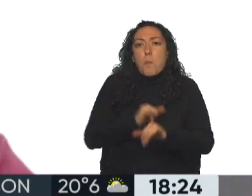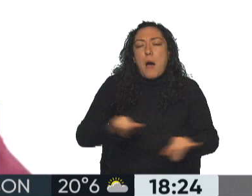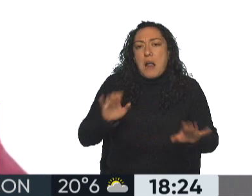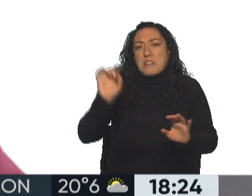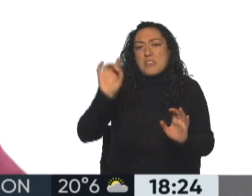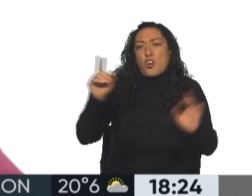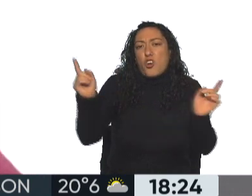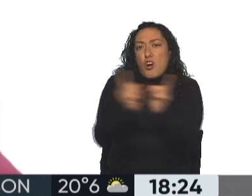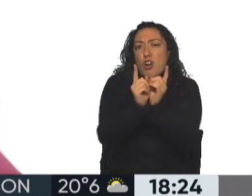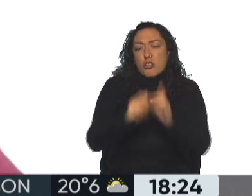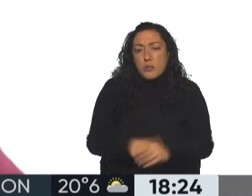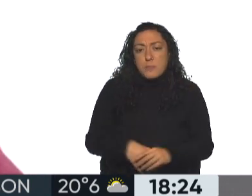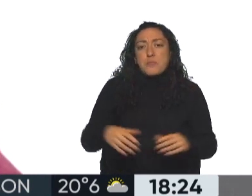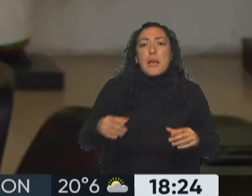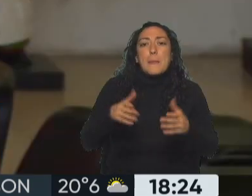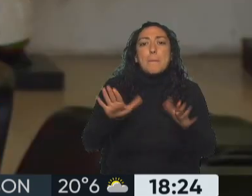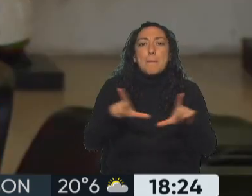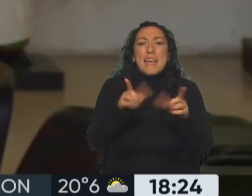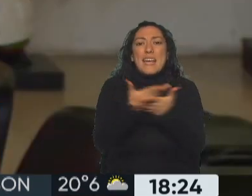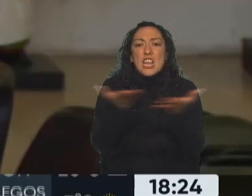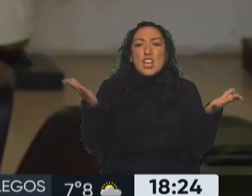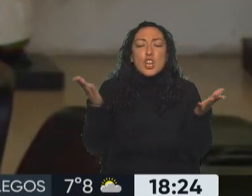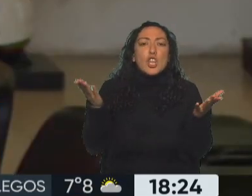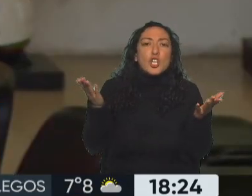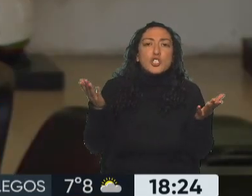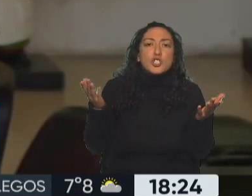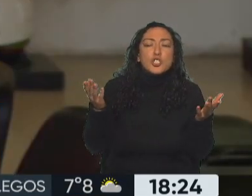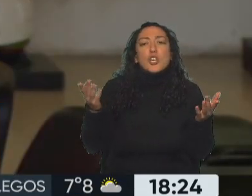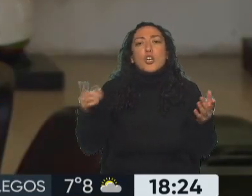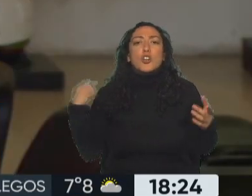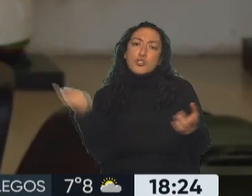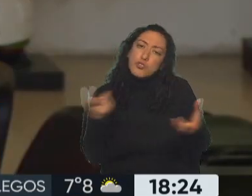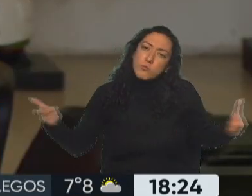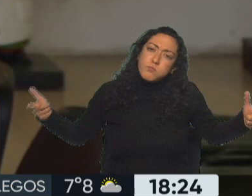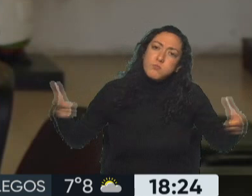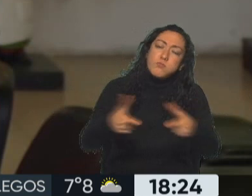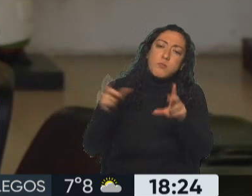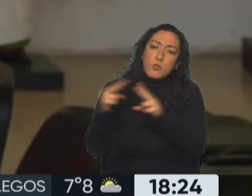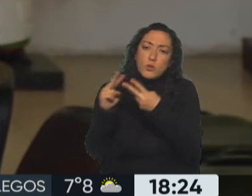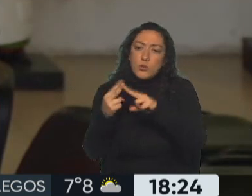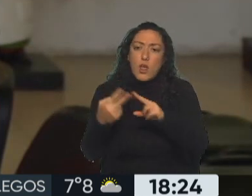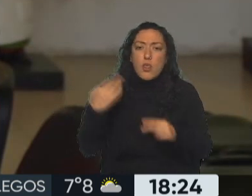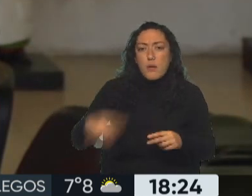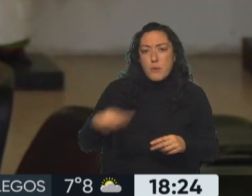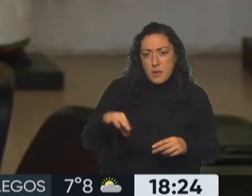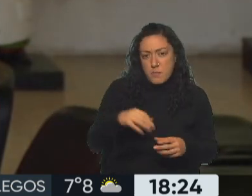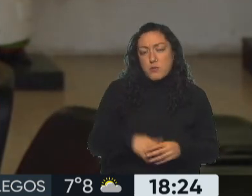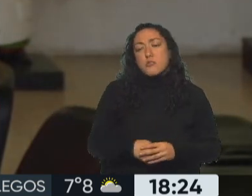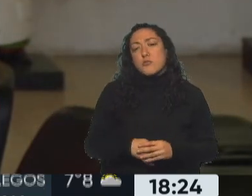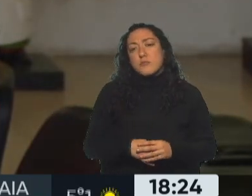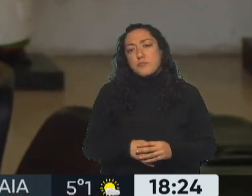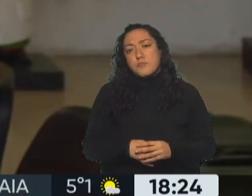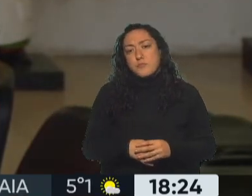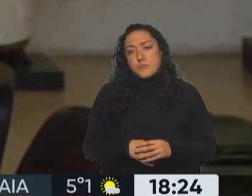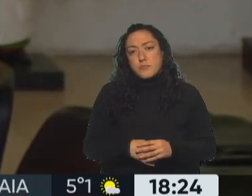necesidad de juntarnos todos los medios públicos ante una realidad coyuntural, pero que también es de larga data, que tiene que ver con